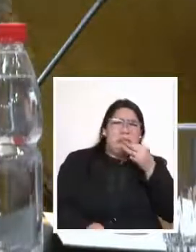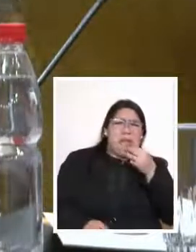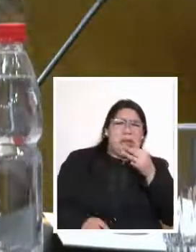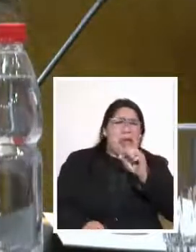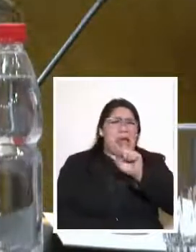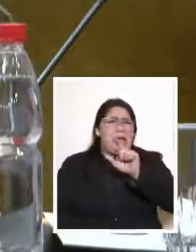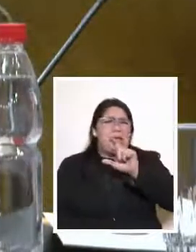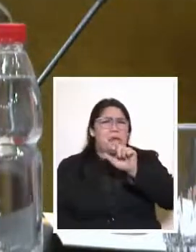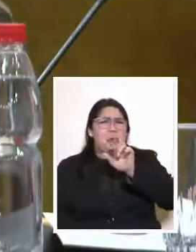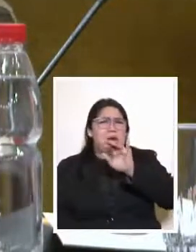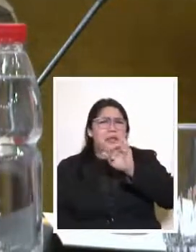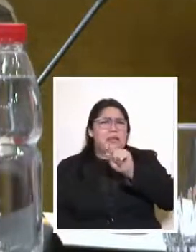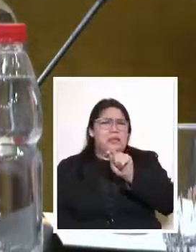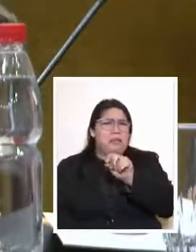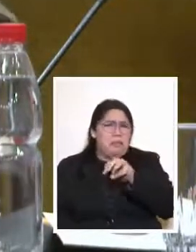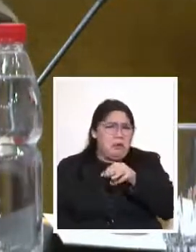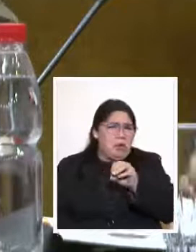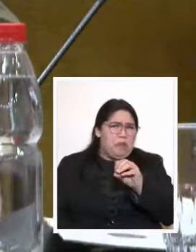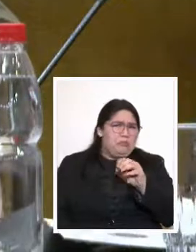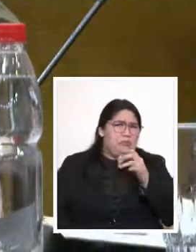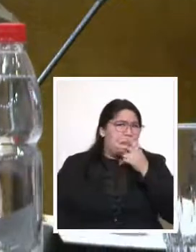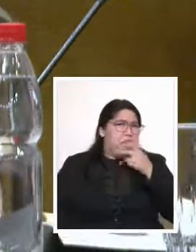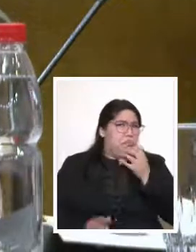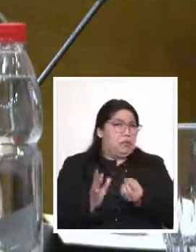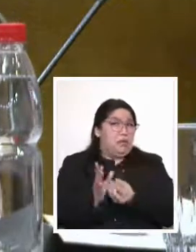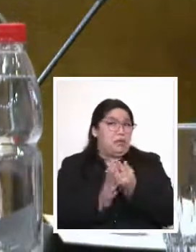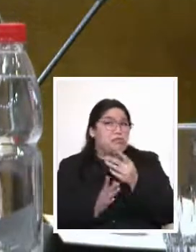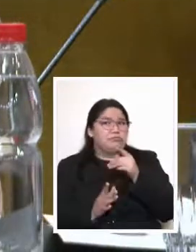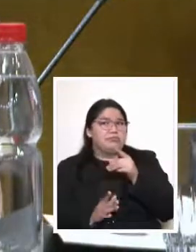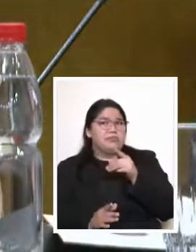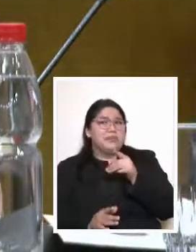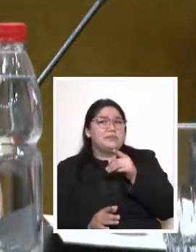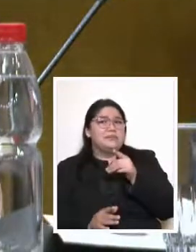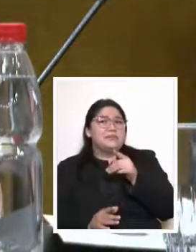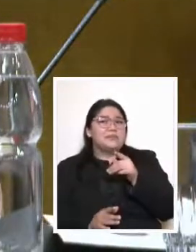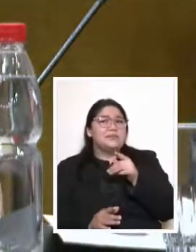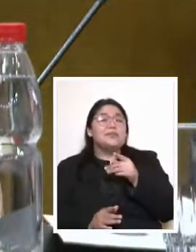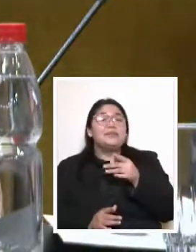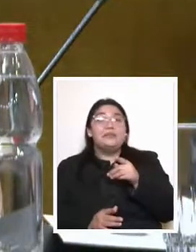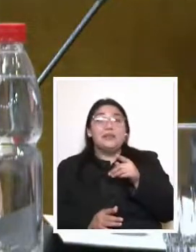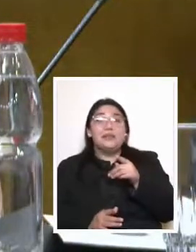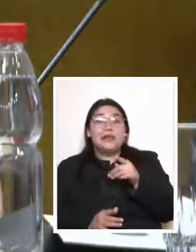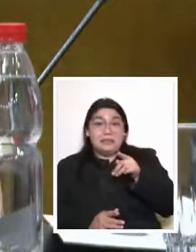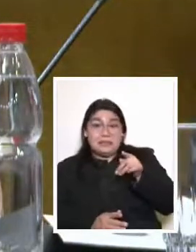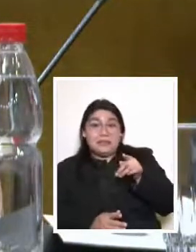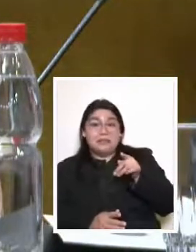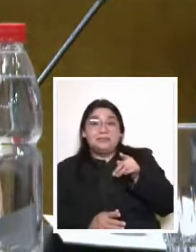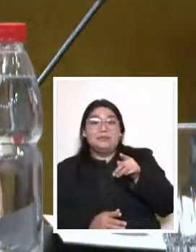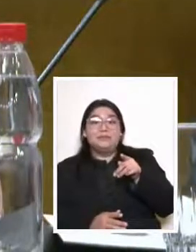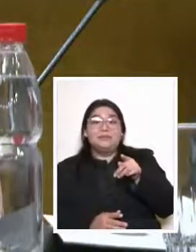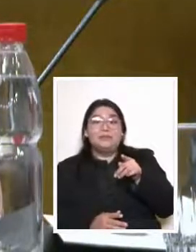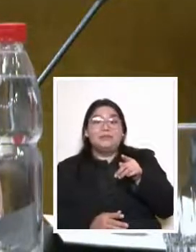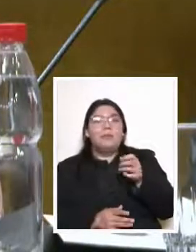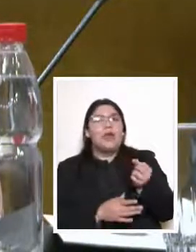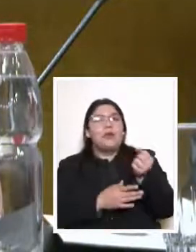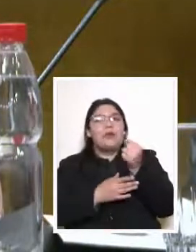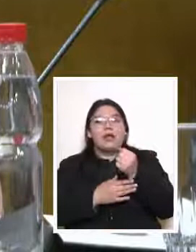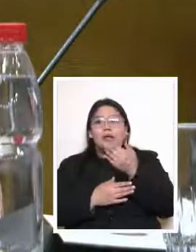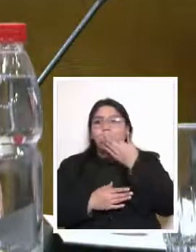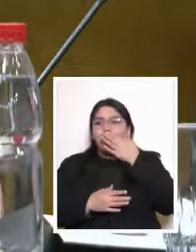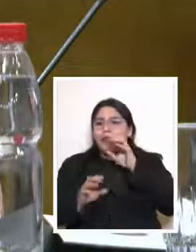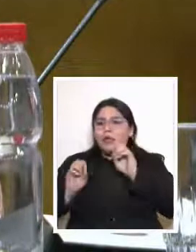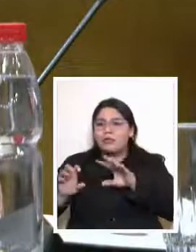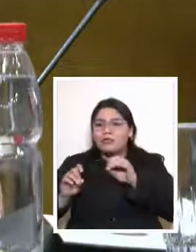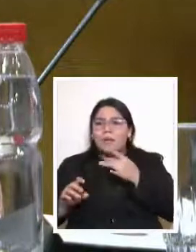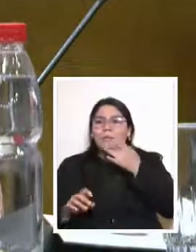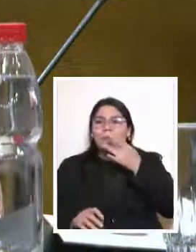decirlo en el lenguaje contemporáneo, un algoritmo, y entonces con ese algoritmo va a poder gobernar la educación porque va a distribuir los